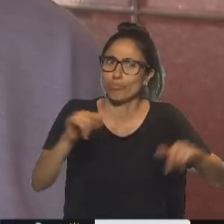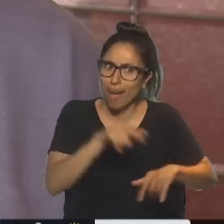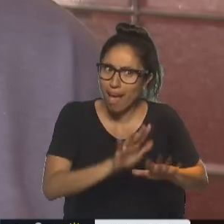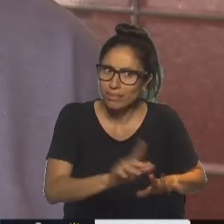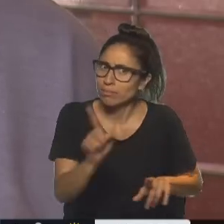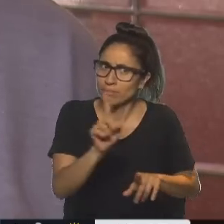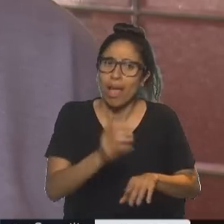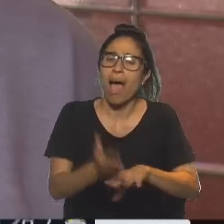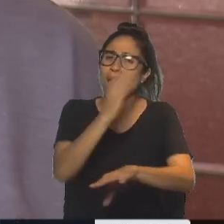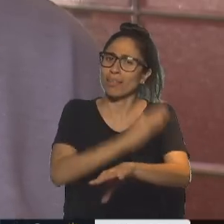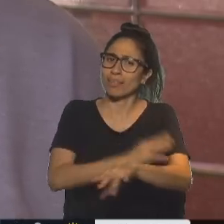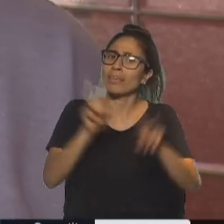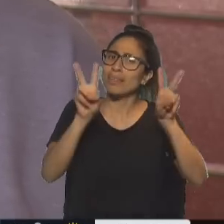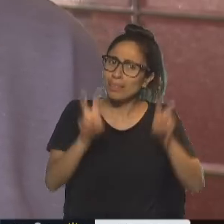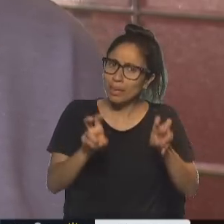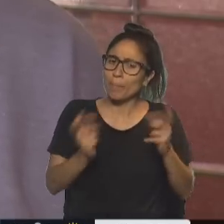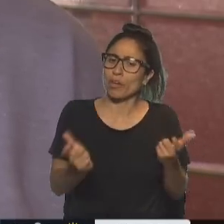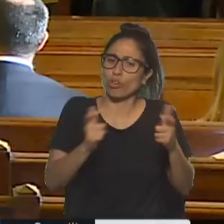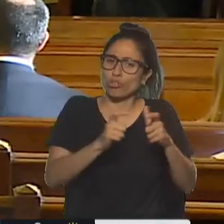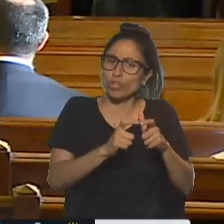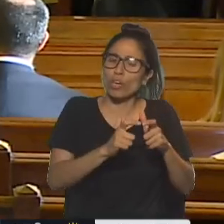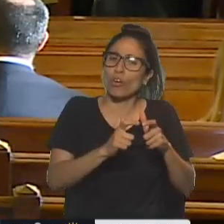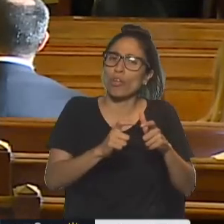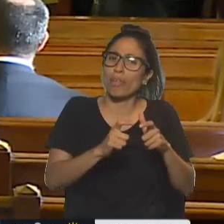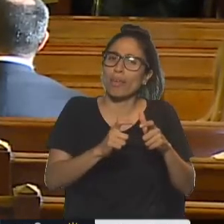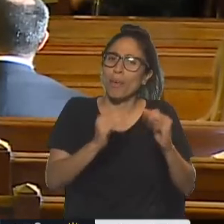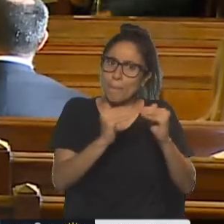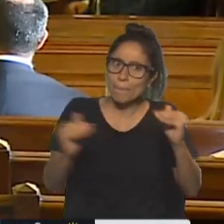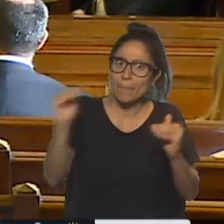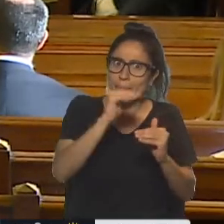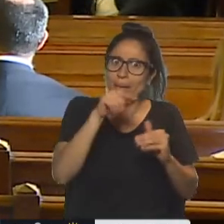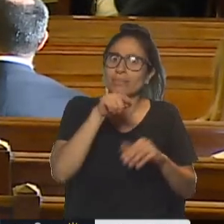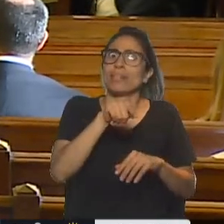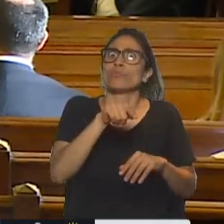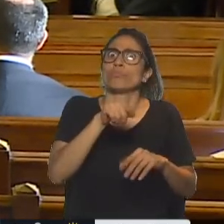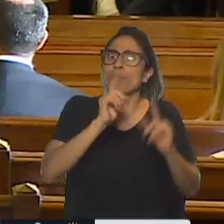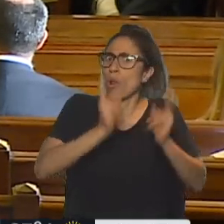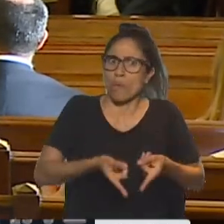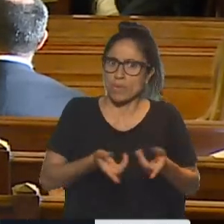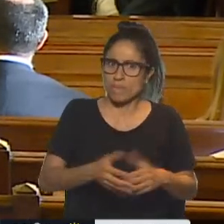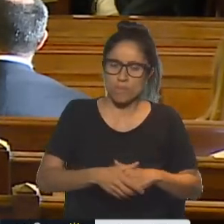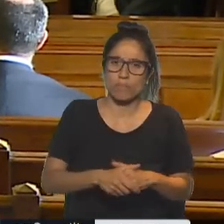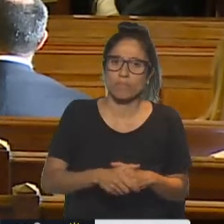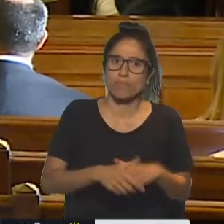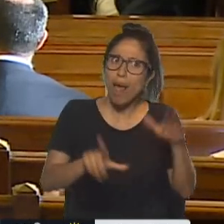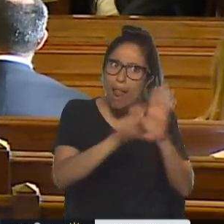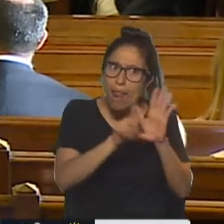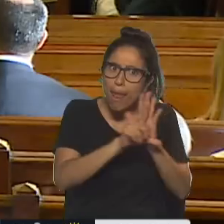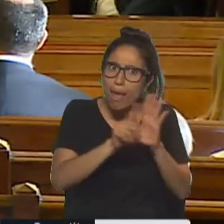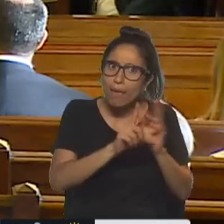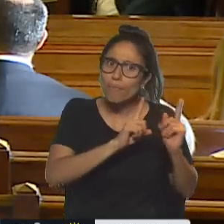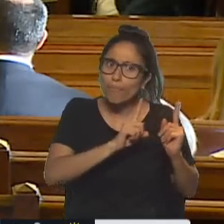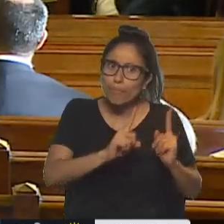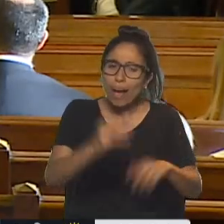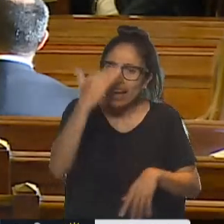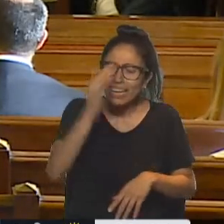el tema del Consejo de la Magistratura, en donde derogó una ley que estaba vigente 15 años, repuso la que estaba